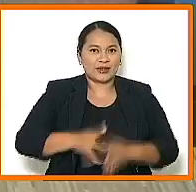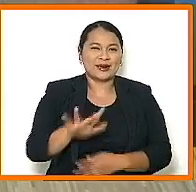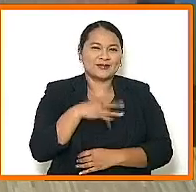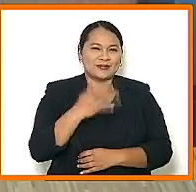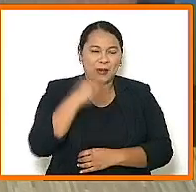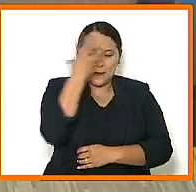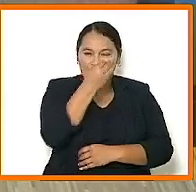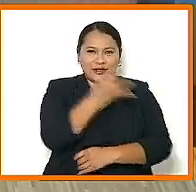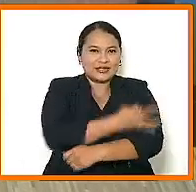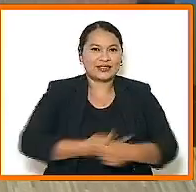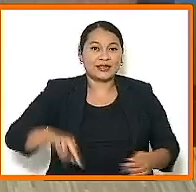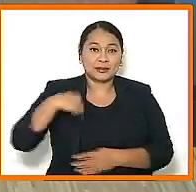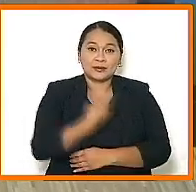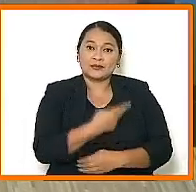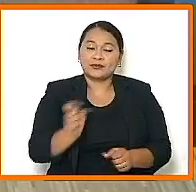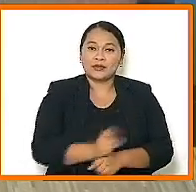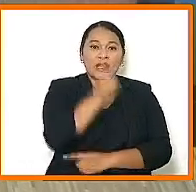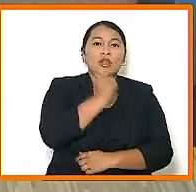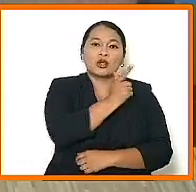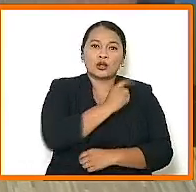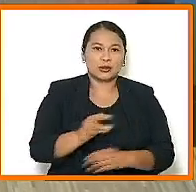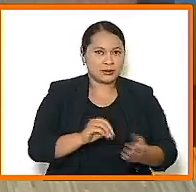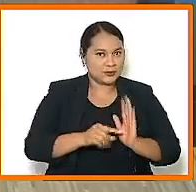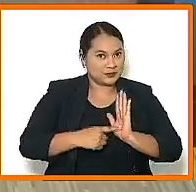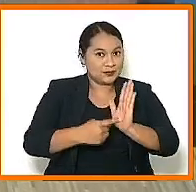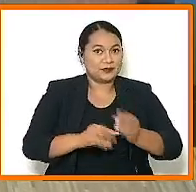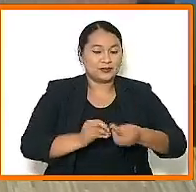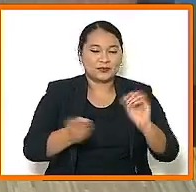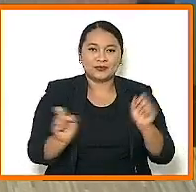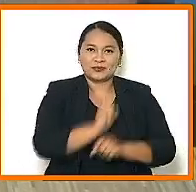una linda tarde. Nos ganamos la Loto llevándoles sus números